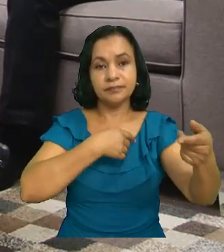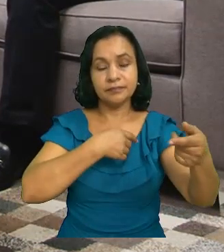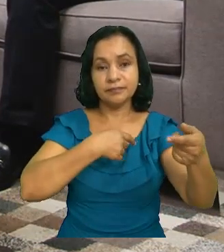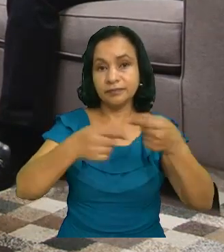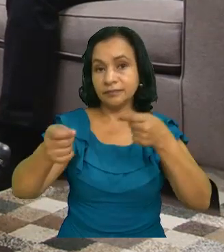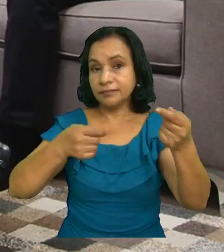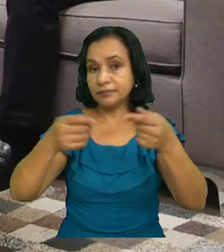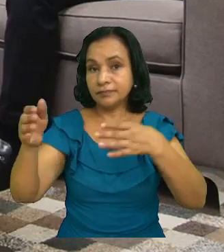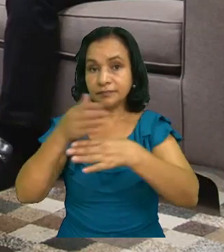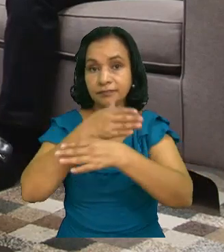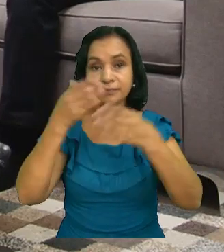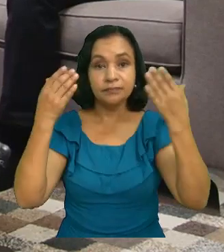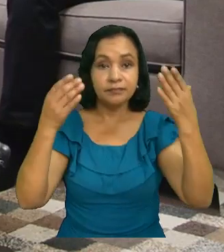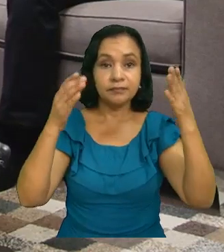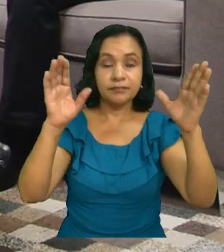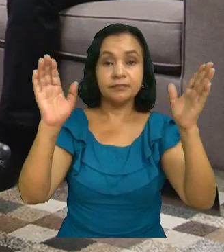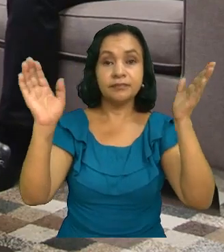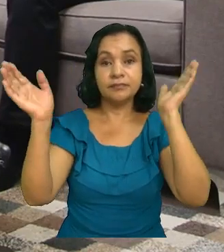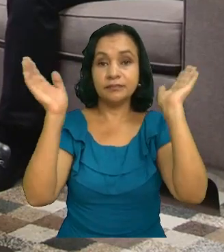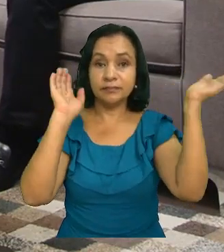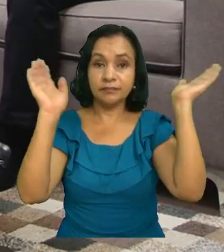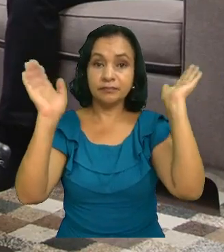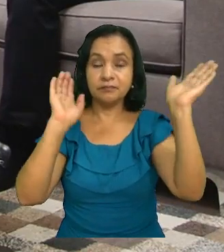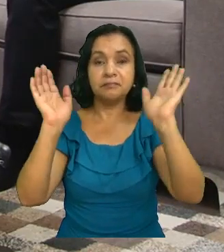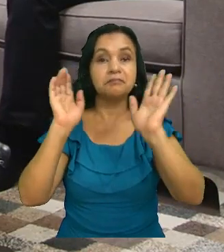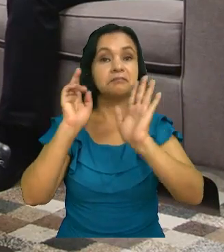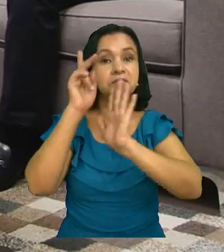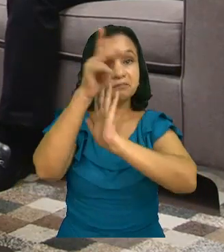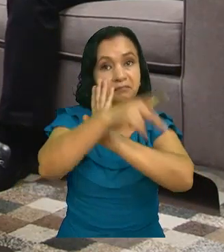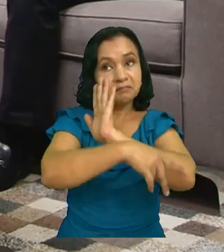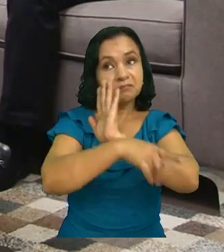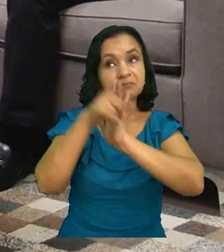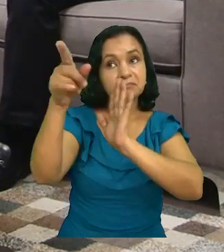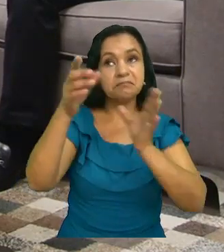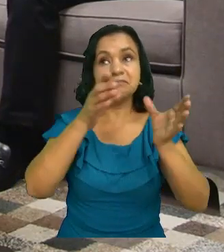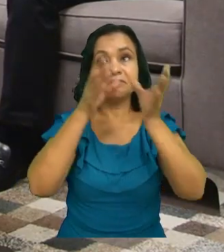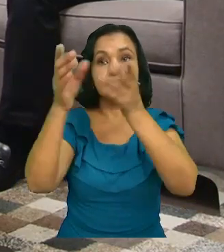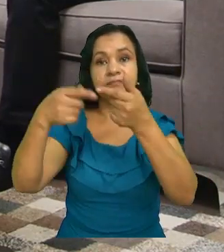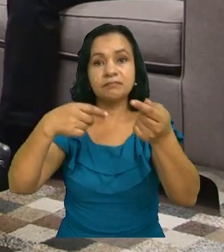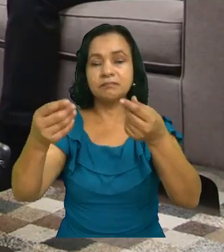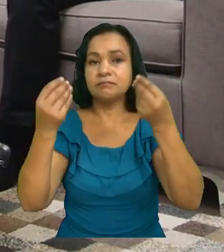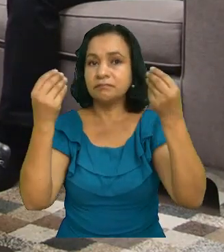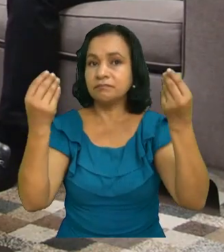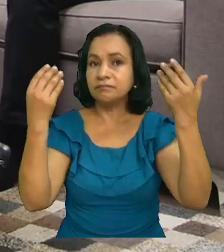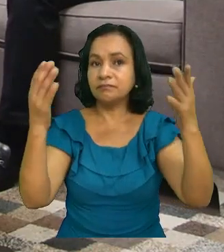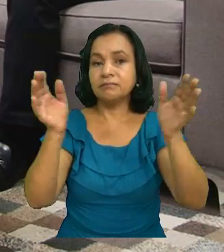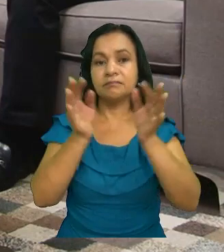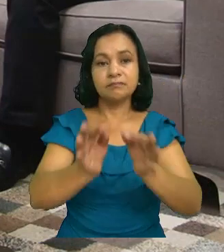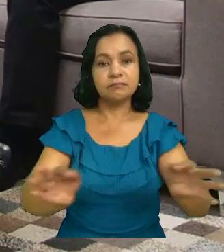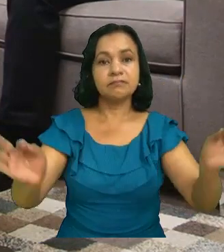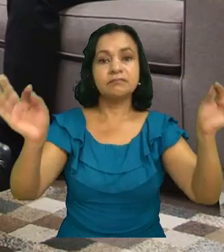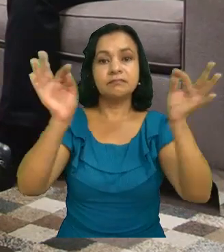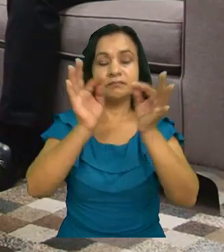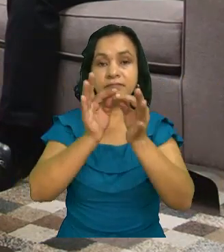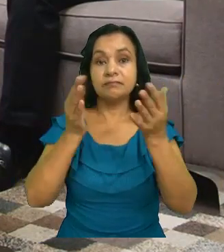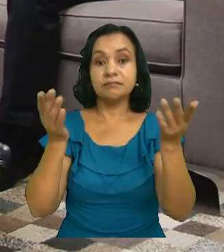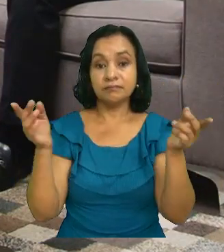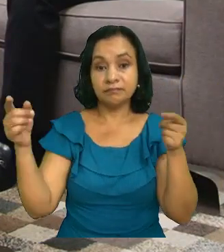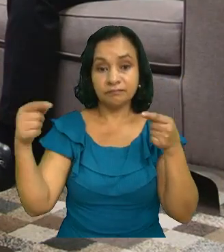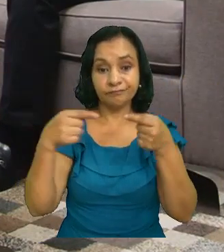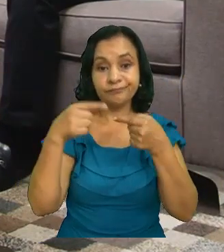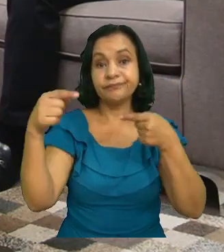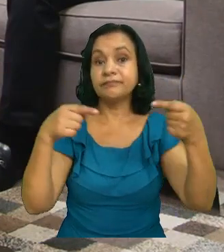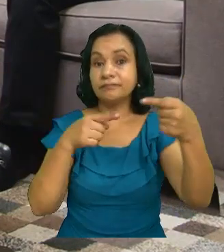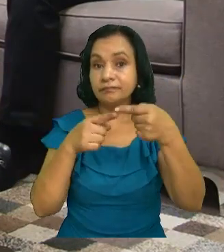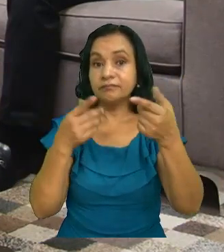productos hacia el mercado internacional. Por el impacto es amplio, es estratégico